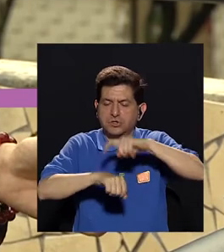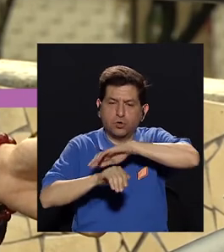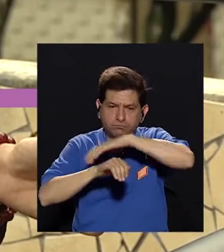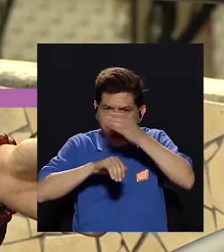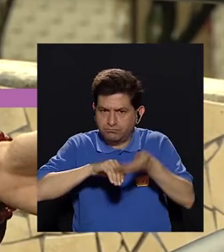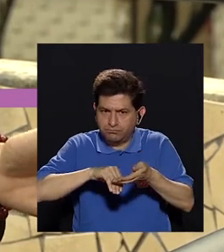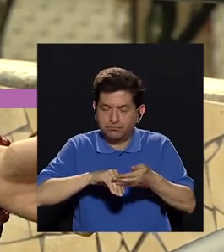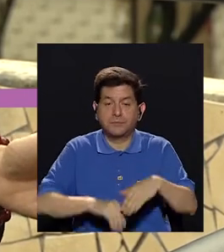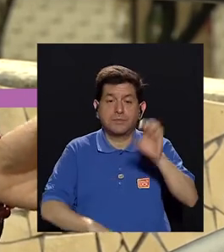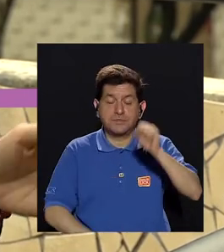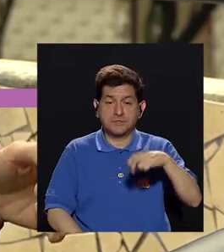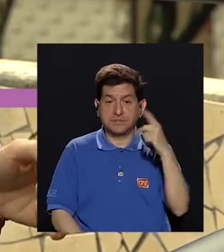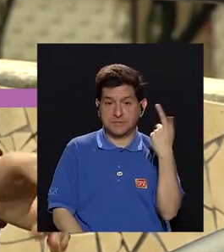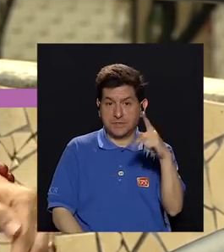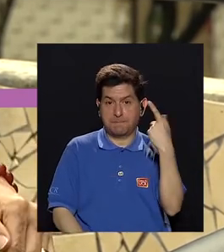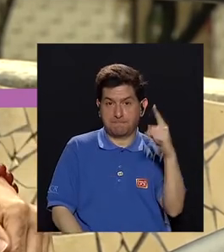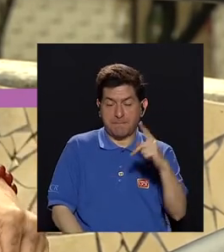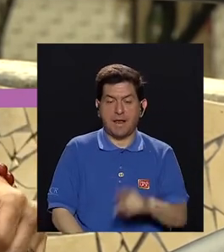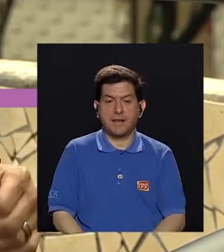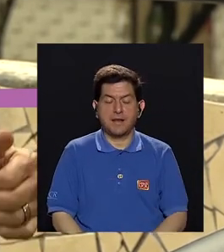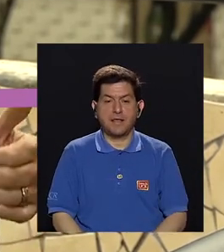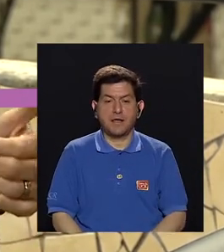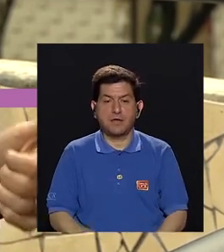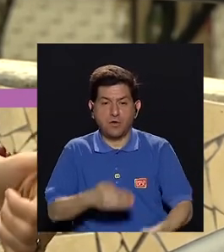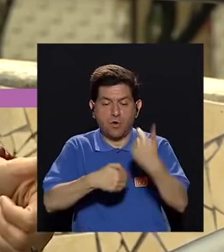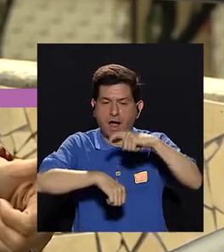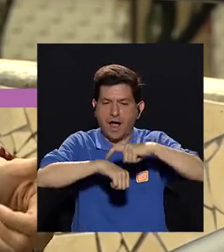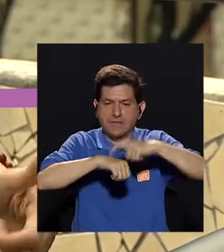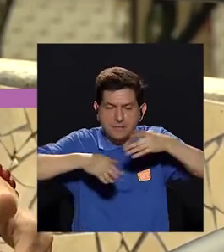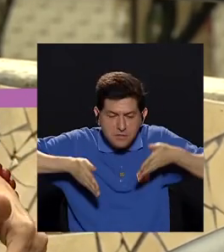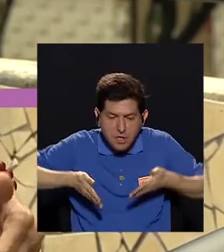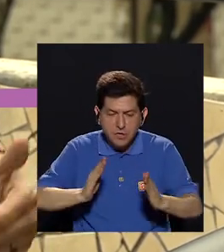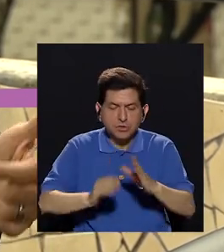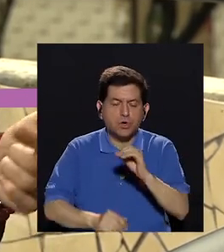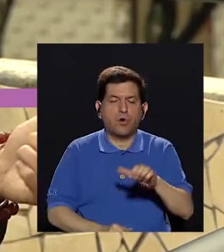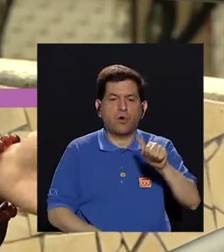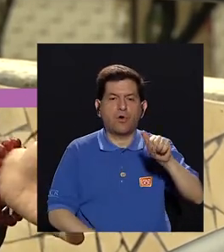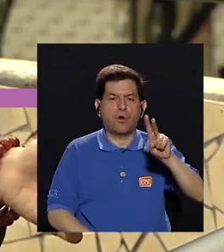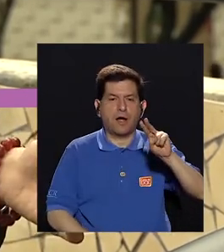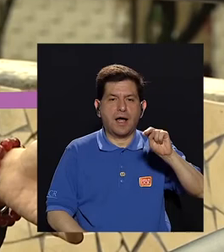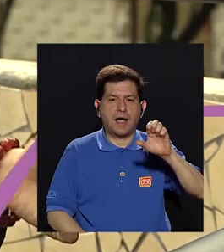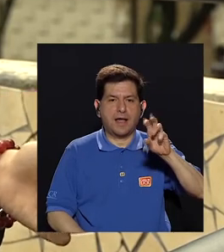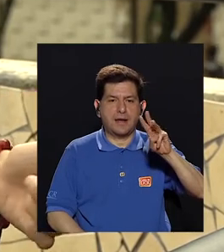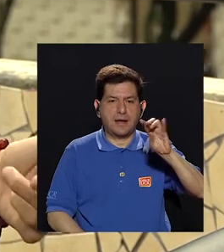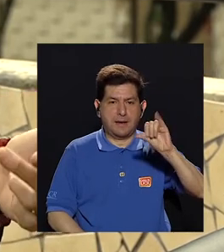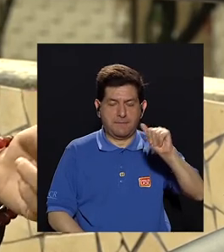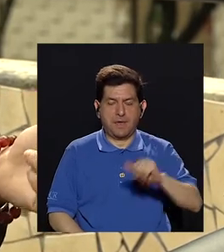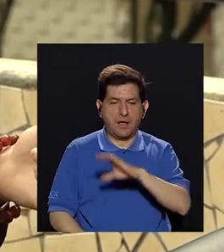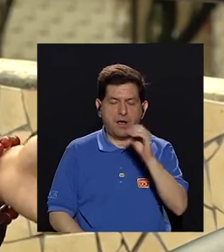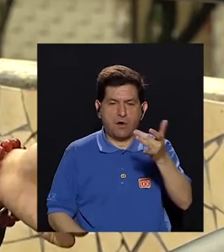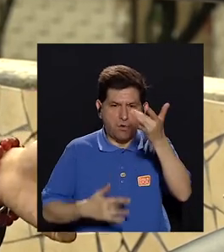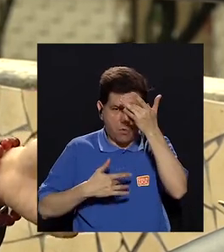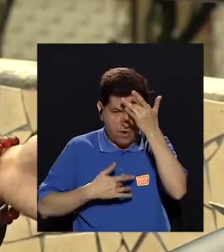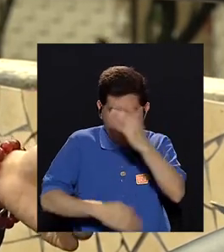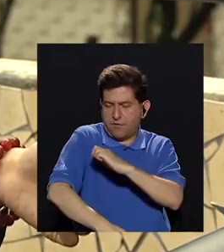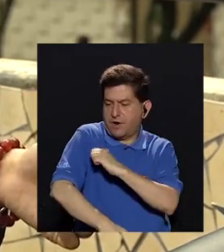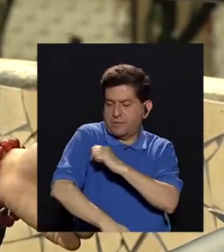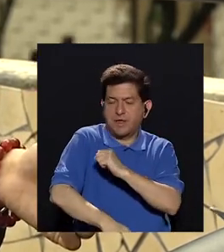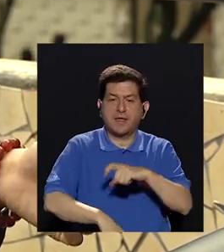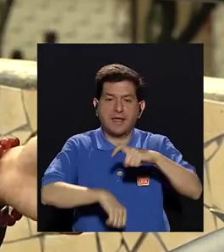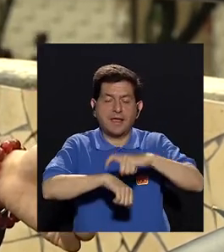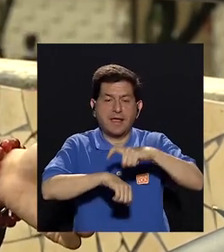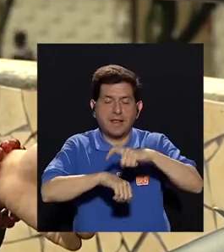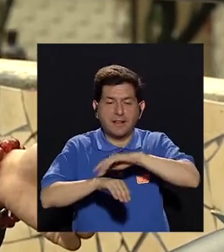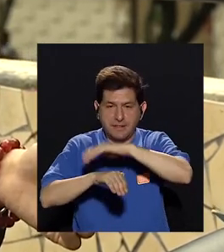embarazo, ¿okay? Entonces sí, hay más riesgo de parto prematuro, hay más riesgo de anemia, hay mayor riesgo de enfermedades